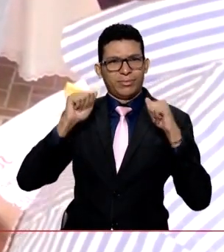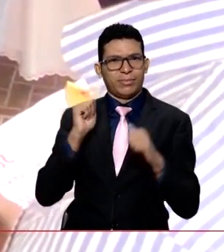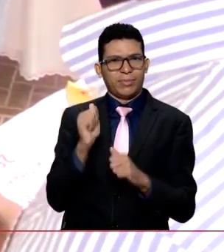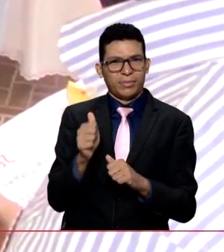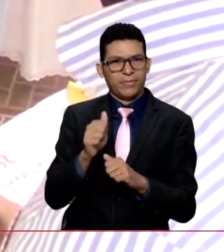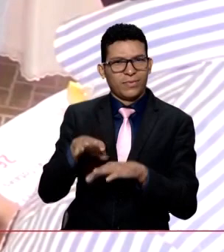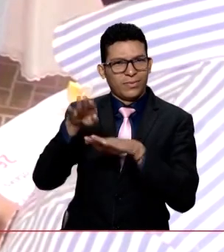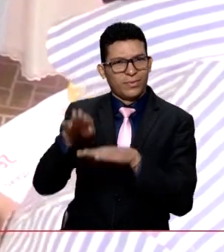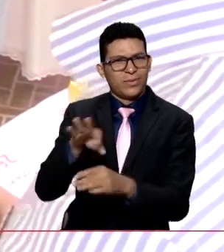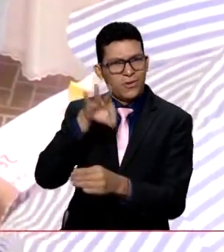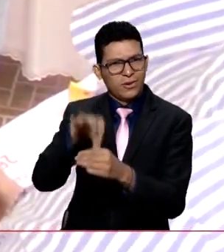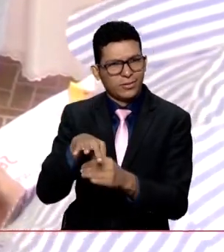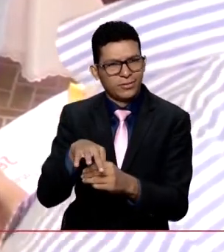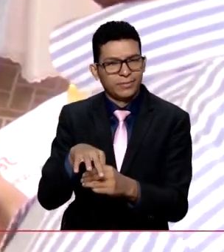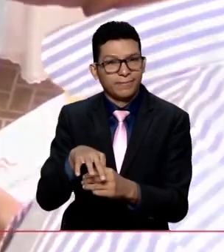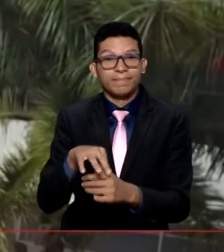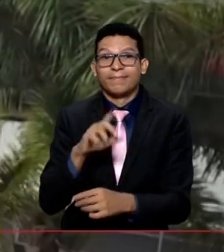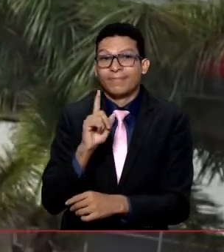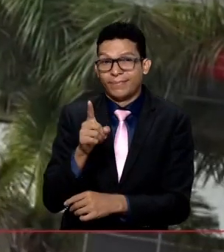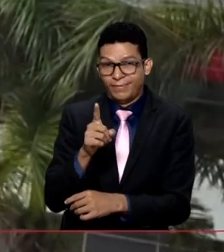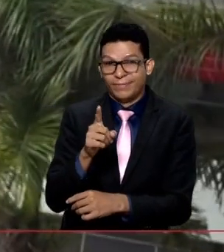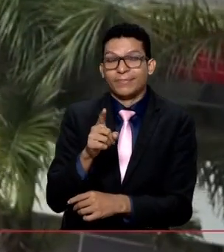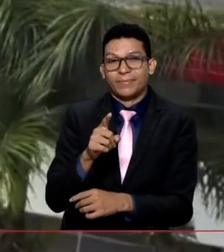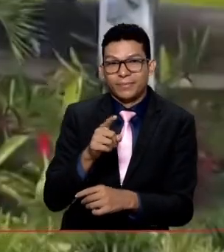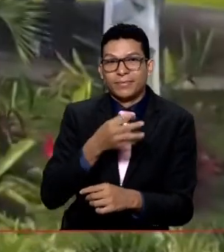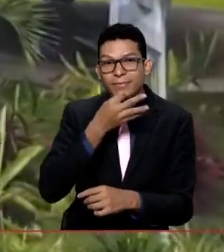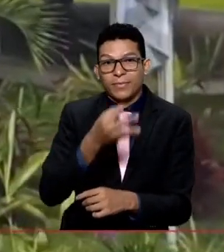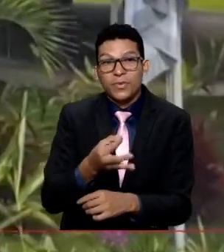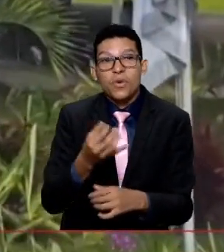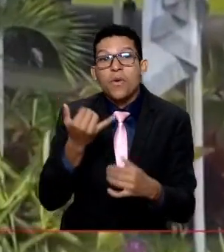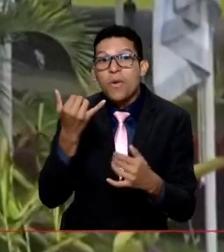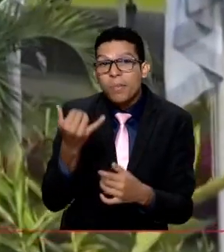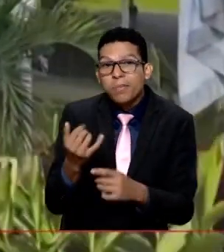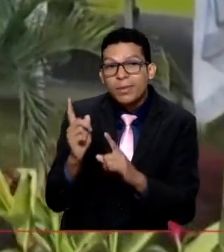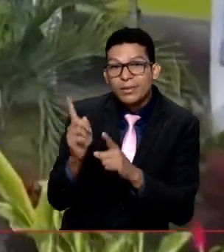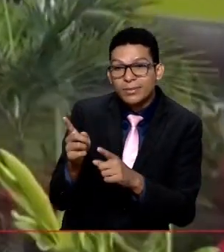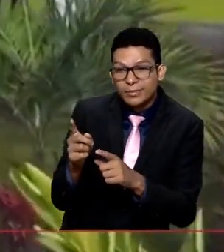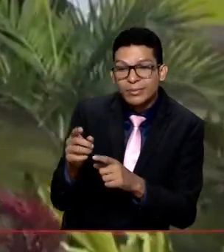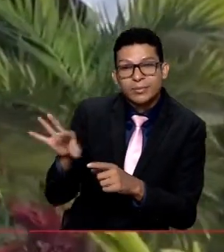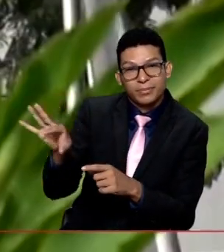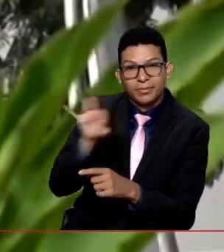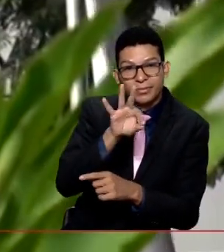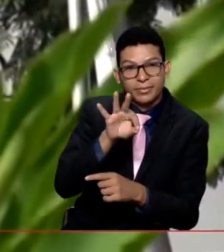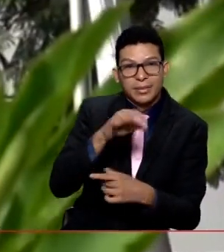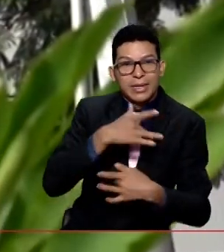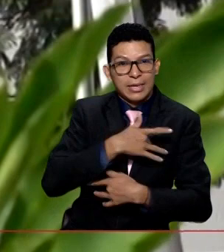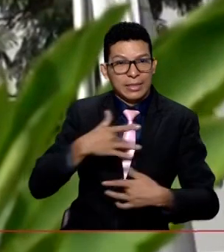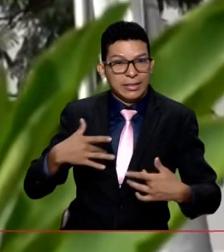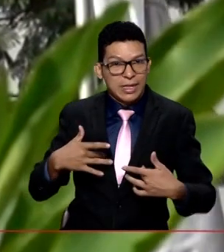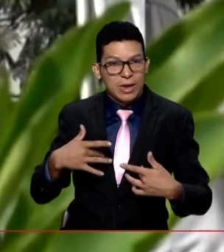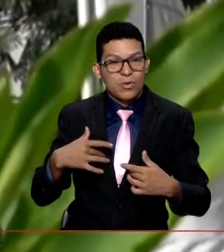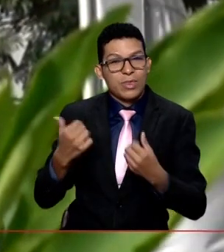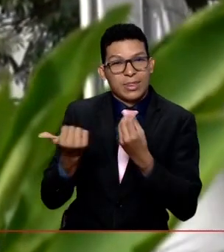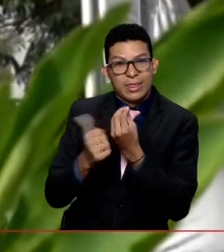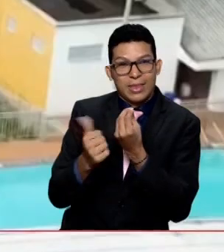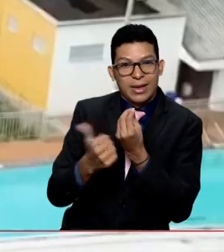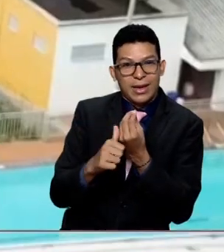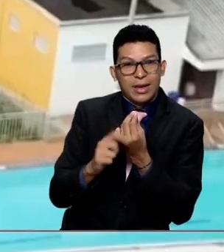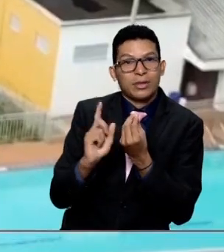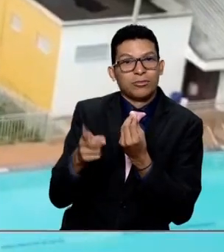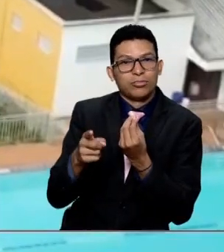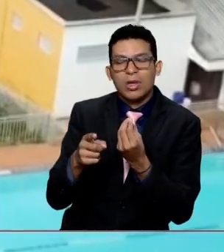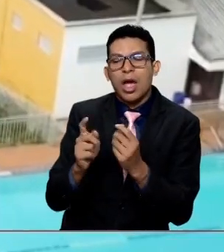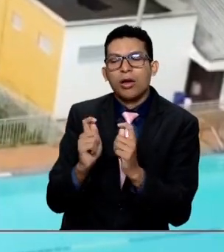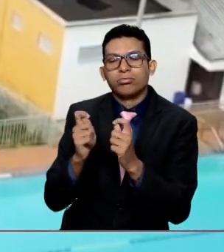propia elección. Lo que afirman los denunciantes es que la hoy rectora nombró al decano de salud y rehabilitación para que votara en lugar de